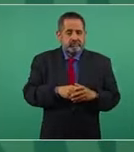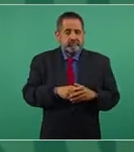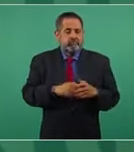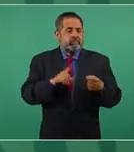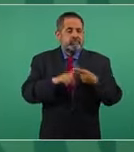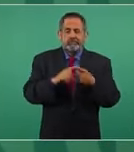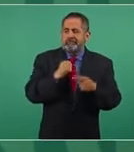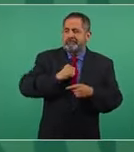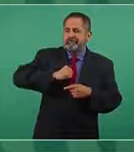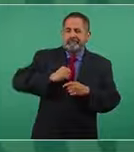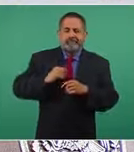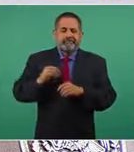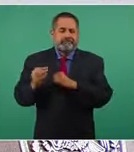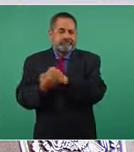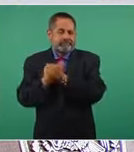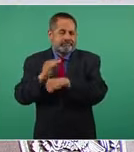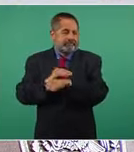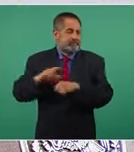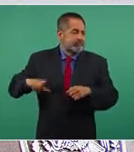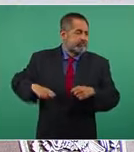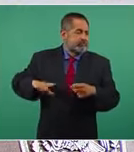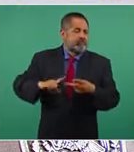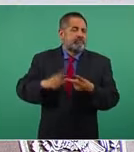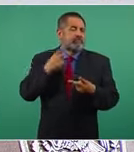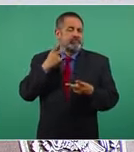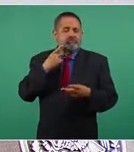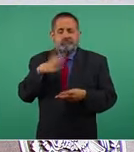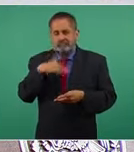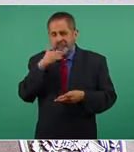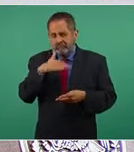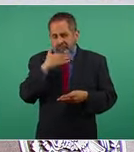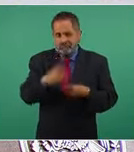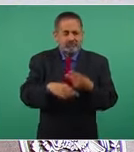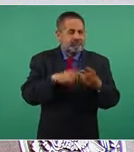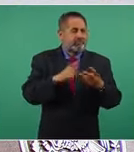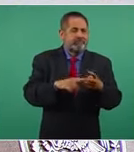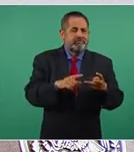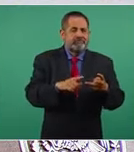traficantes de influencia, políticos corruptos,